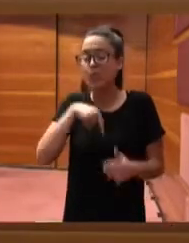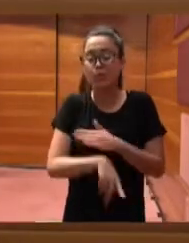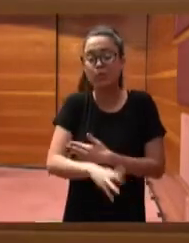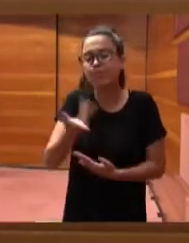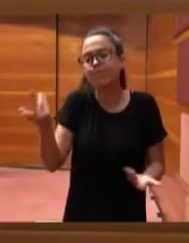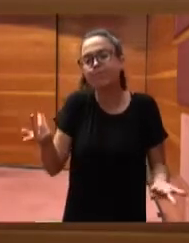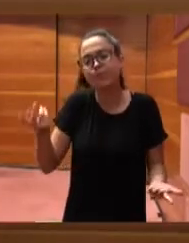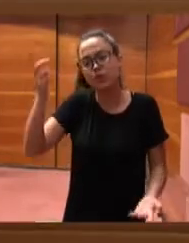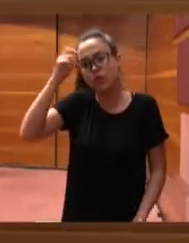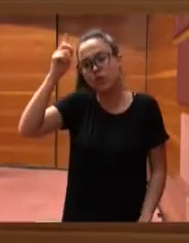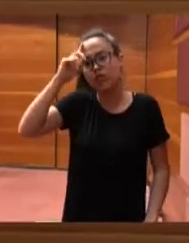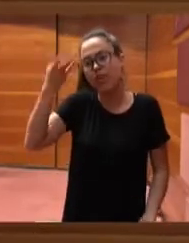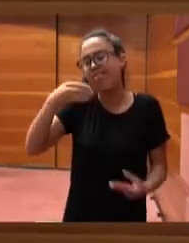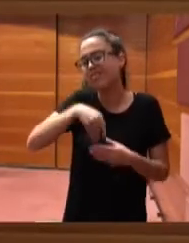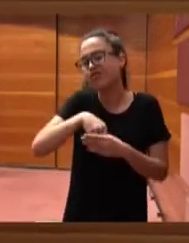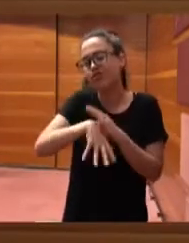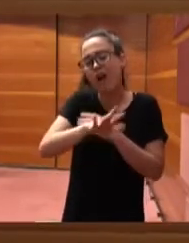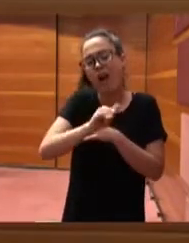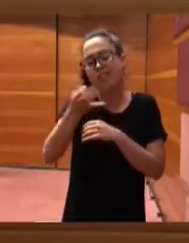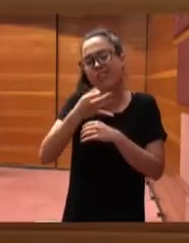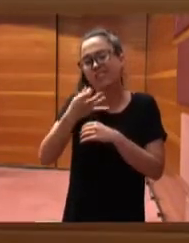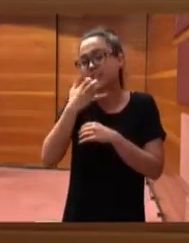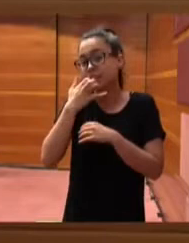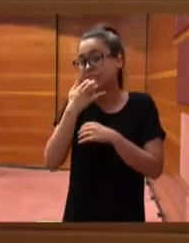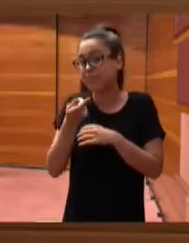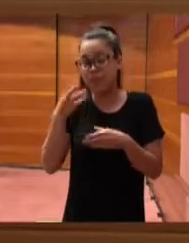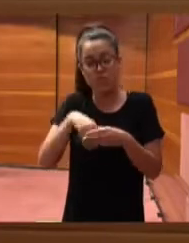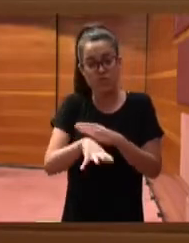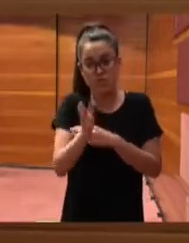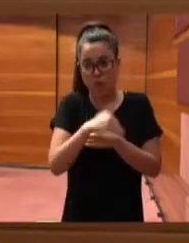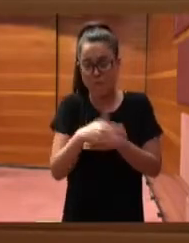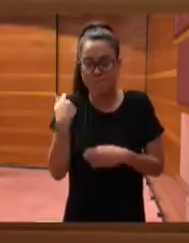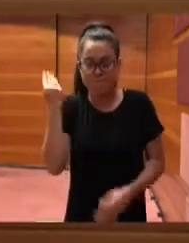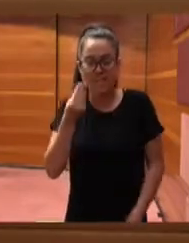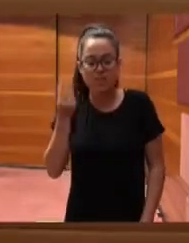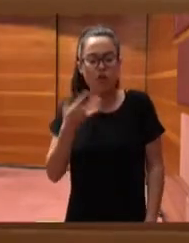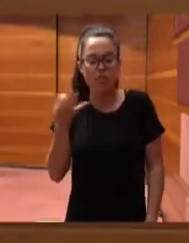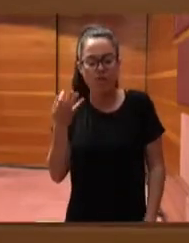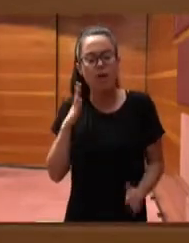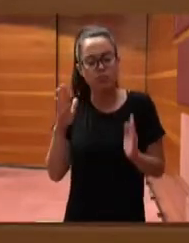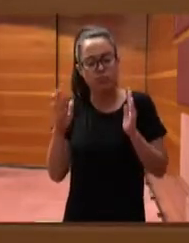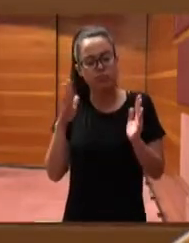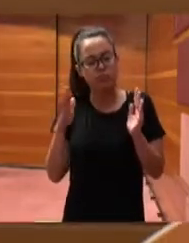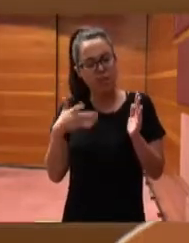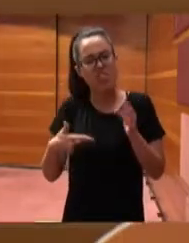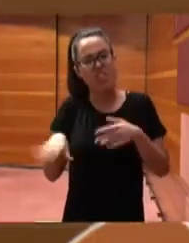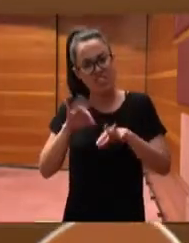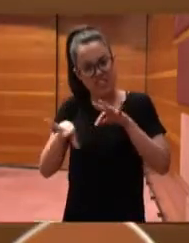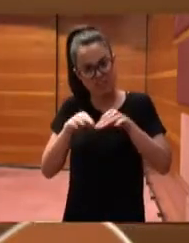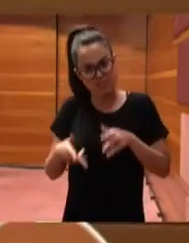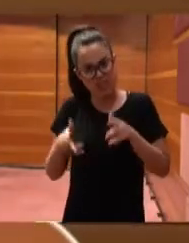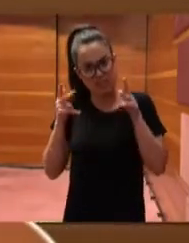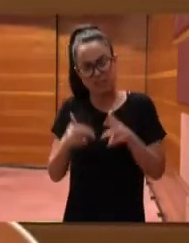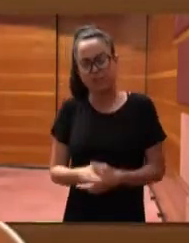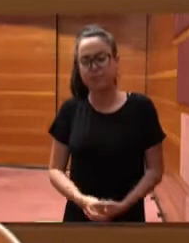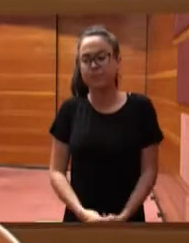incorpora. En todo caso, seguro que si no lo incorpora, debería incorporar una fase de deliberativa, desde luego. Ahora